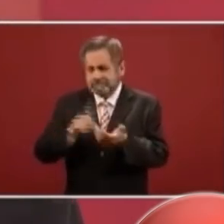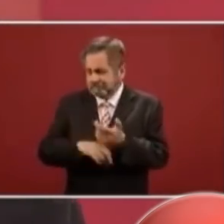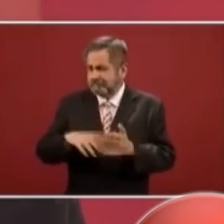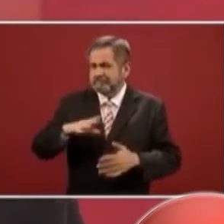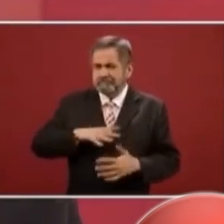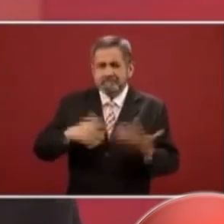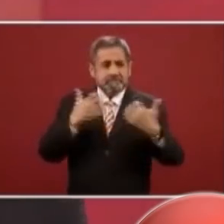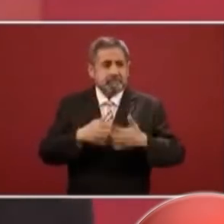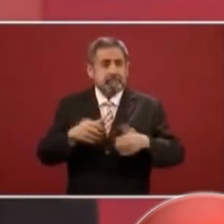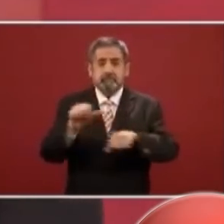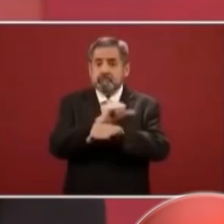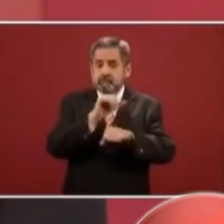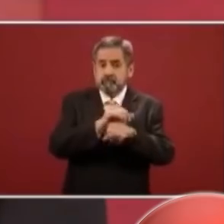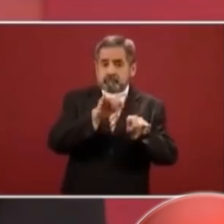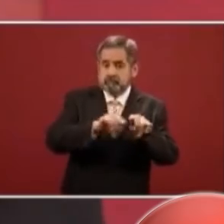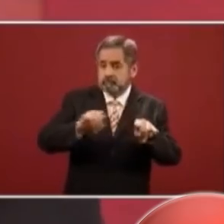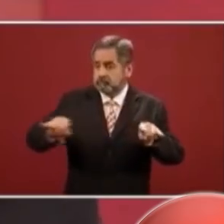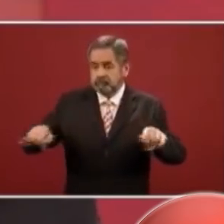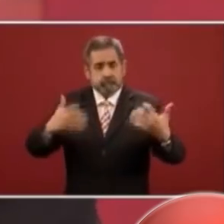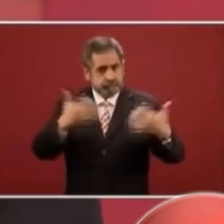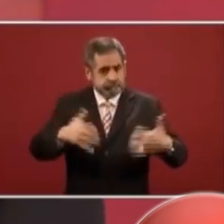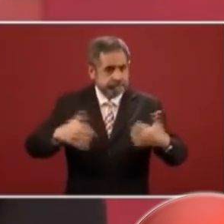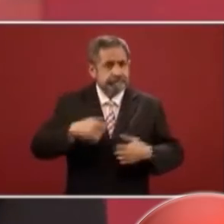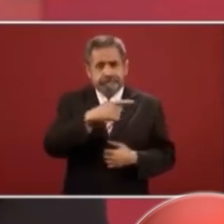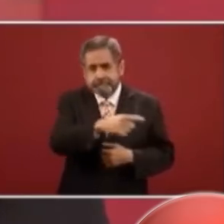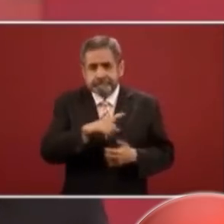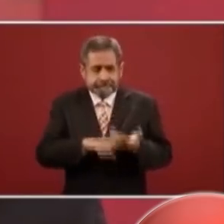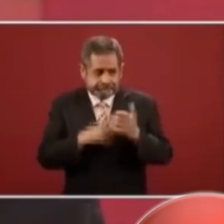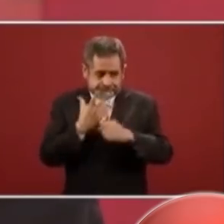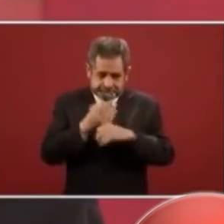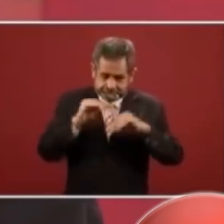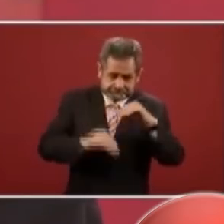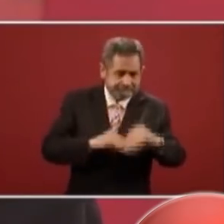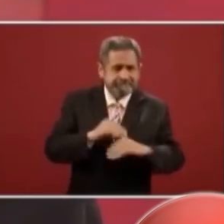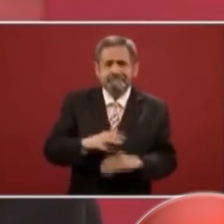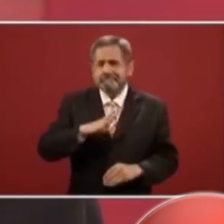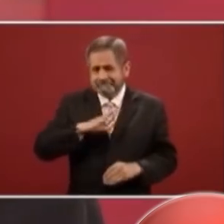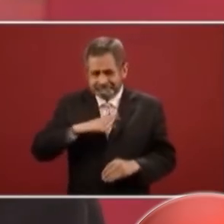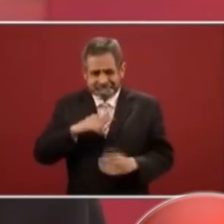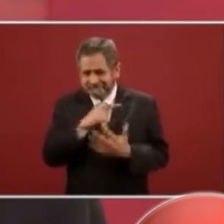industria automotriz, de autopartes,